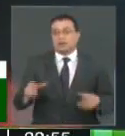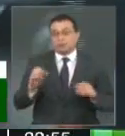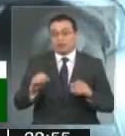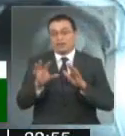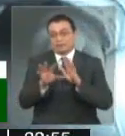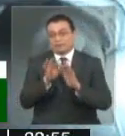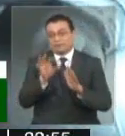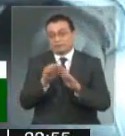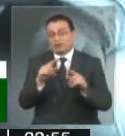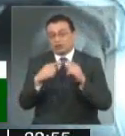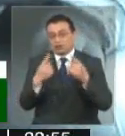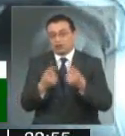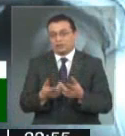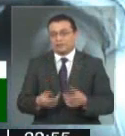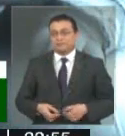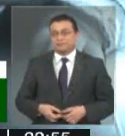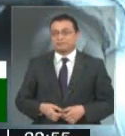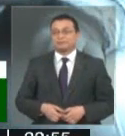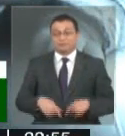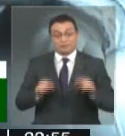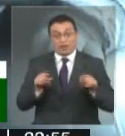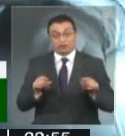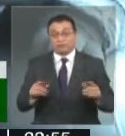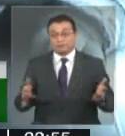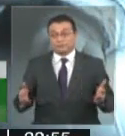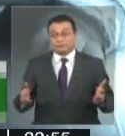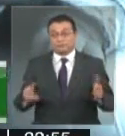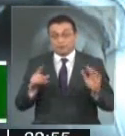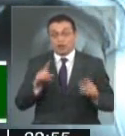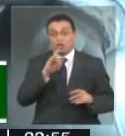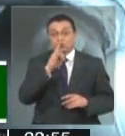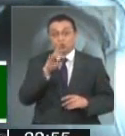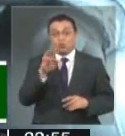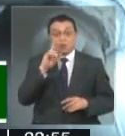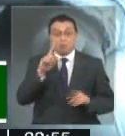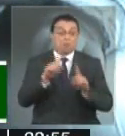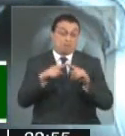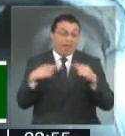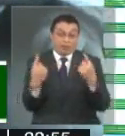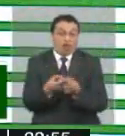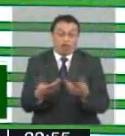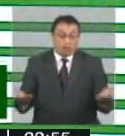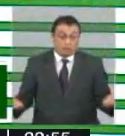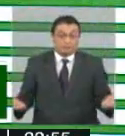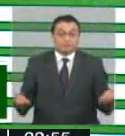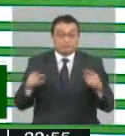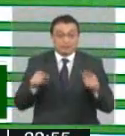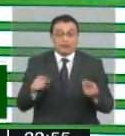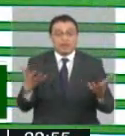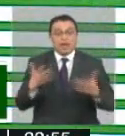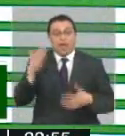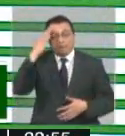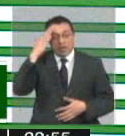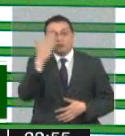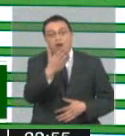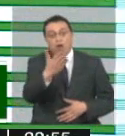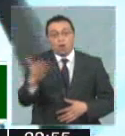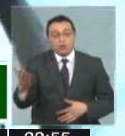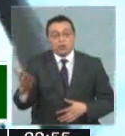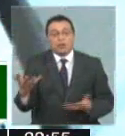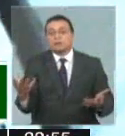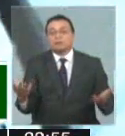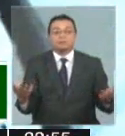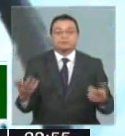entonces turismoparatodos.cl. Los lugares. Sí. Eso es pues, turismo para todos. O sea, ¿qué pensarían ustedes? Así porque, no